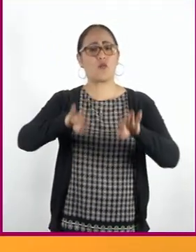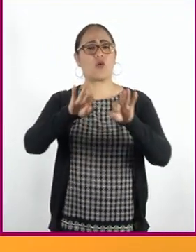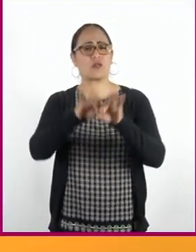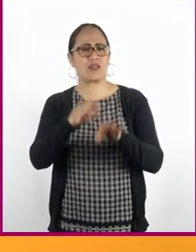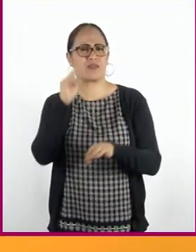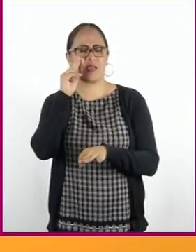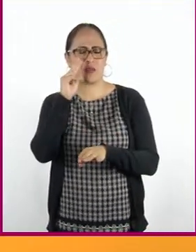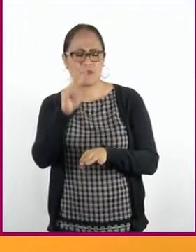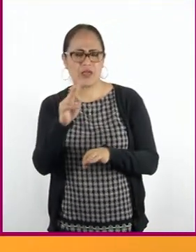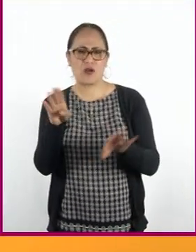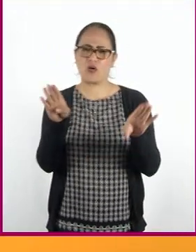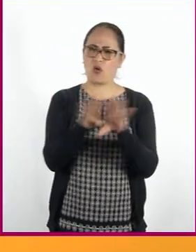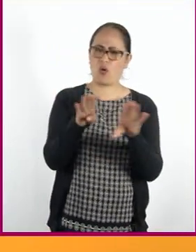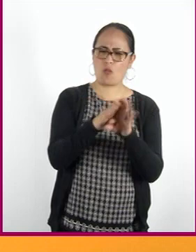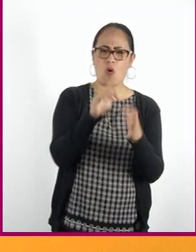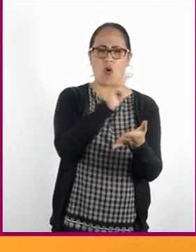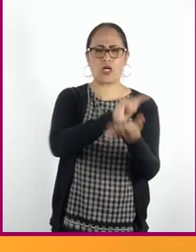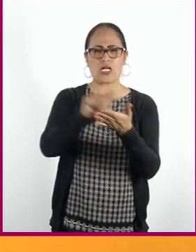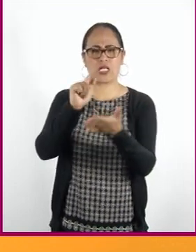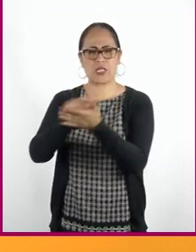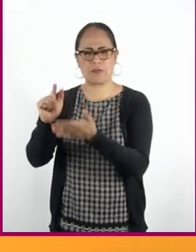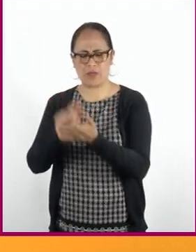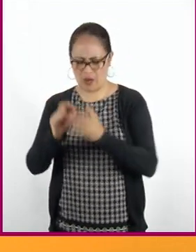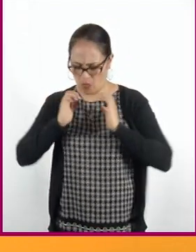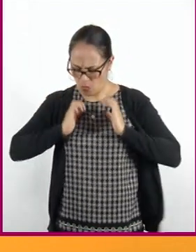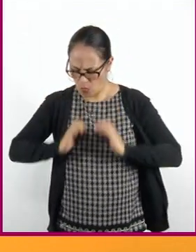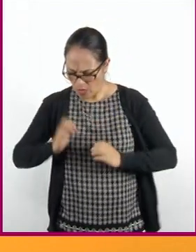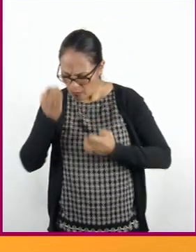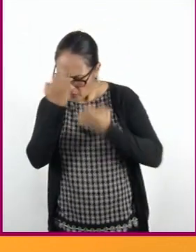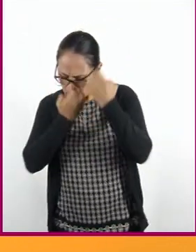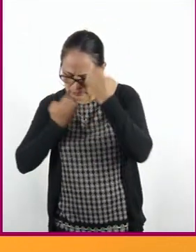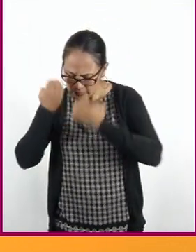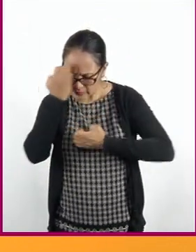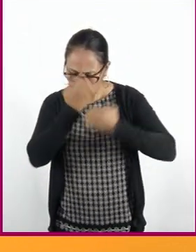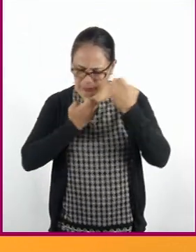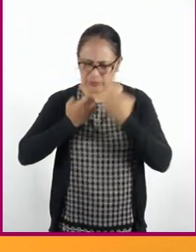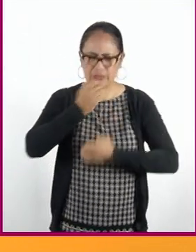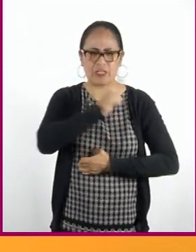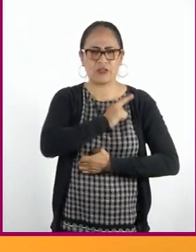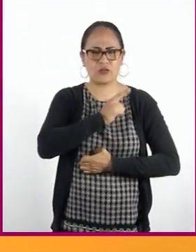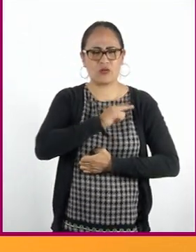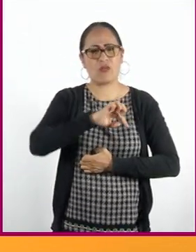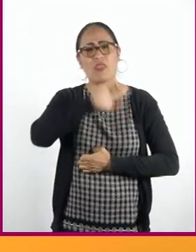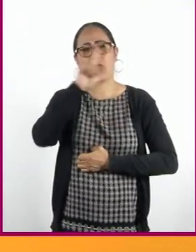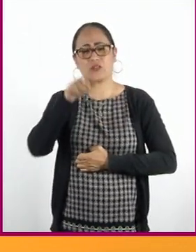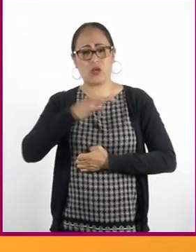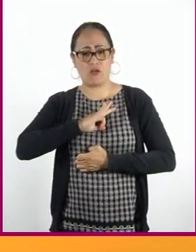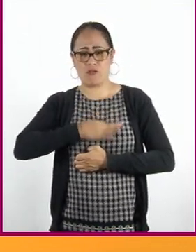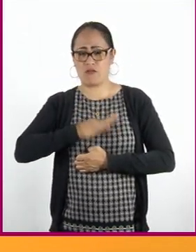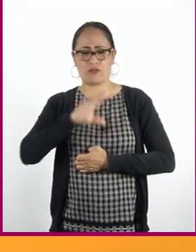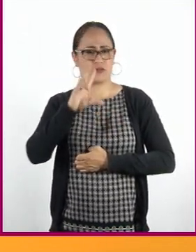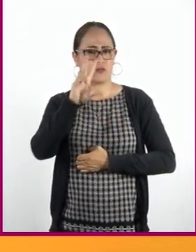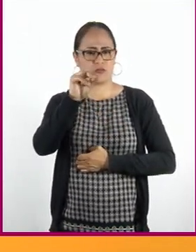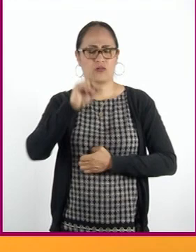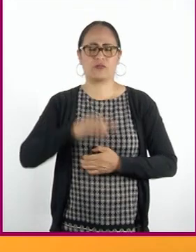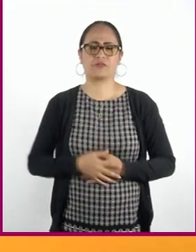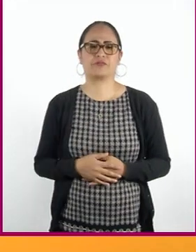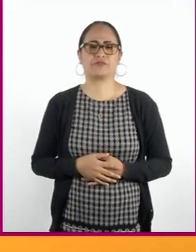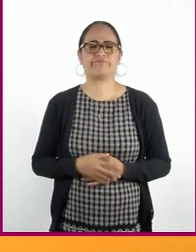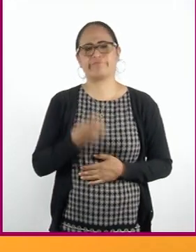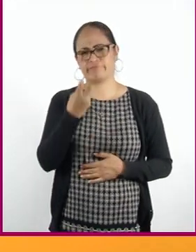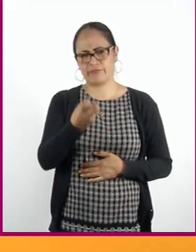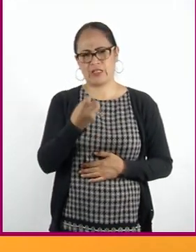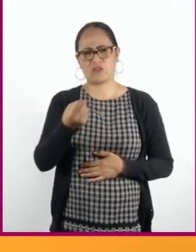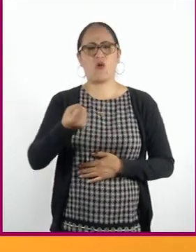observar medidas de higiene durante la exploración del cuerpo para evitar posibles infecciones. Como cualquier otra actividad,